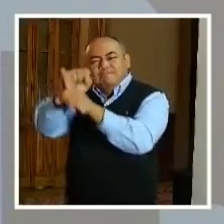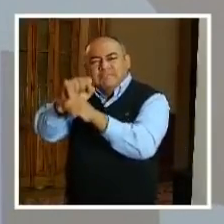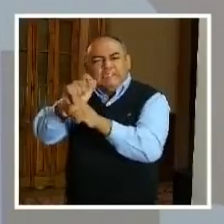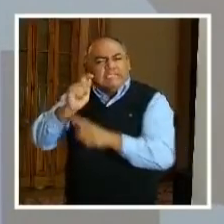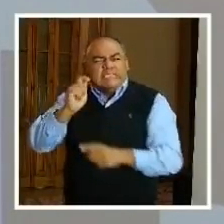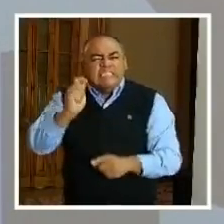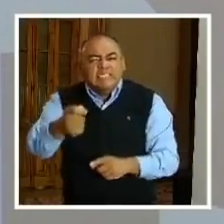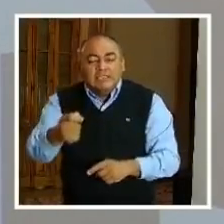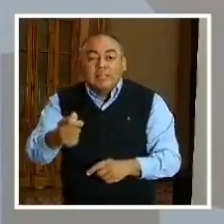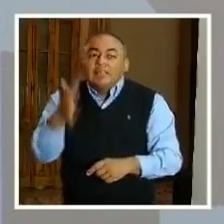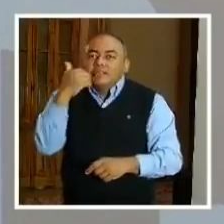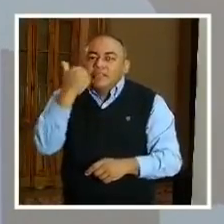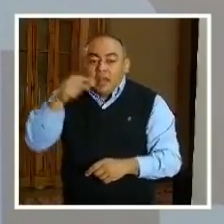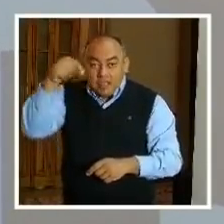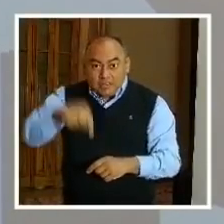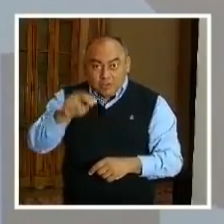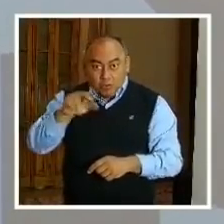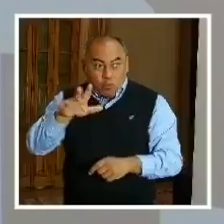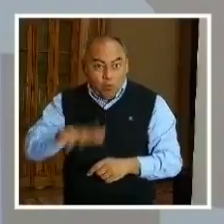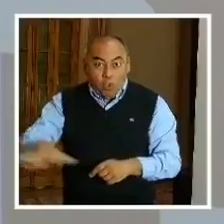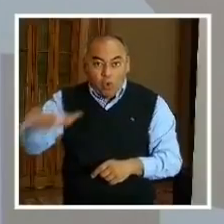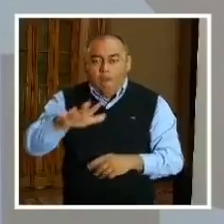la movilidad que siempre debimos tener